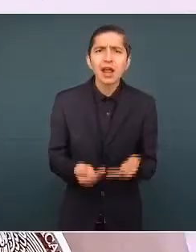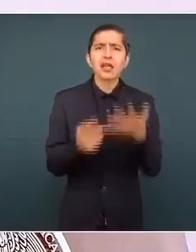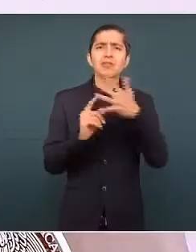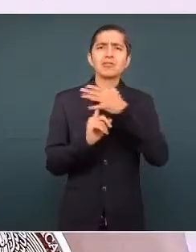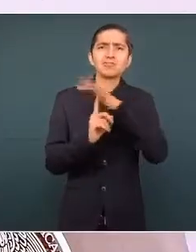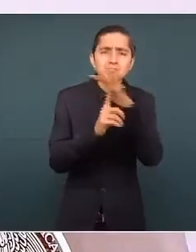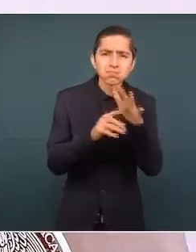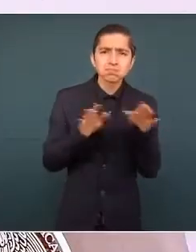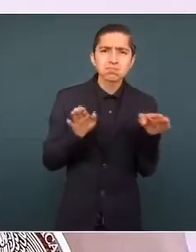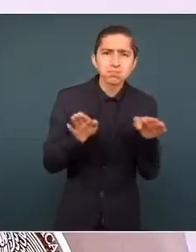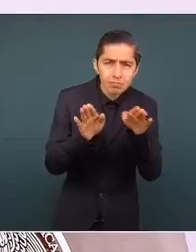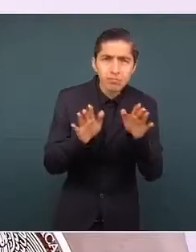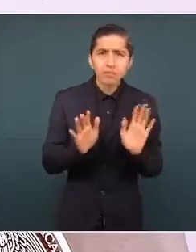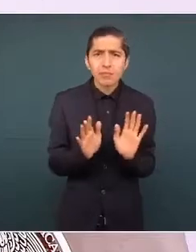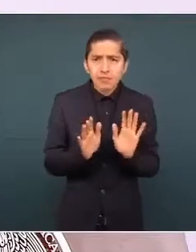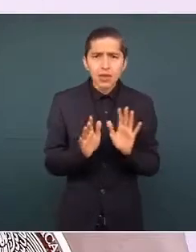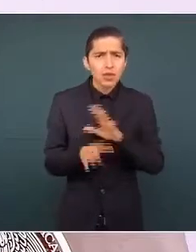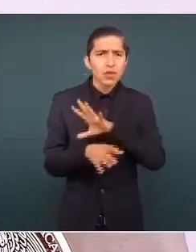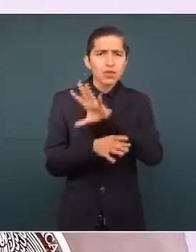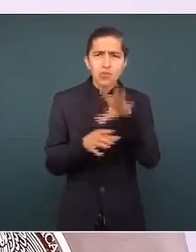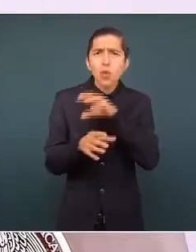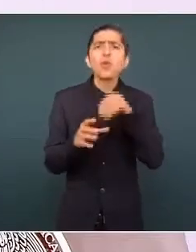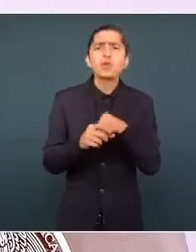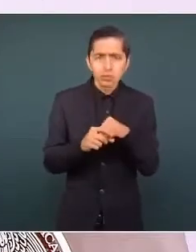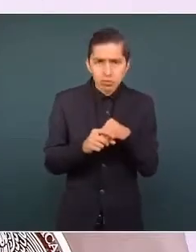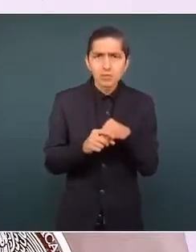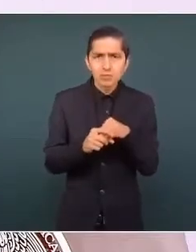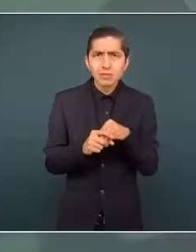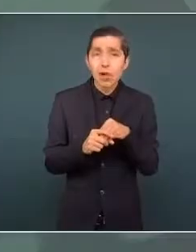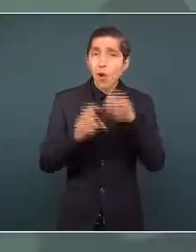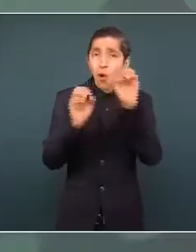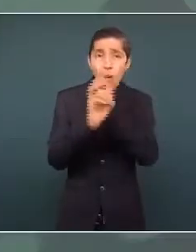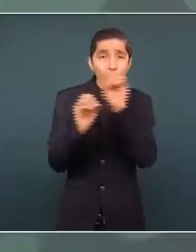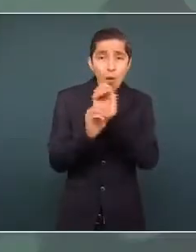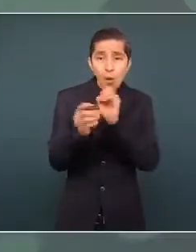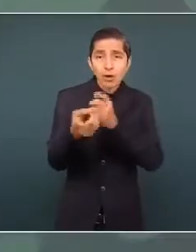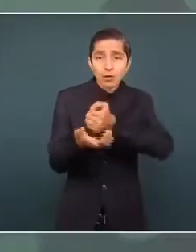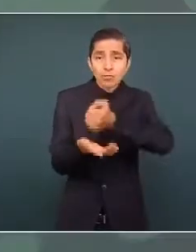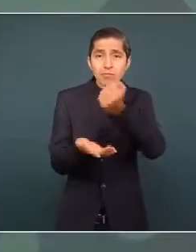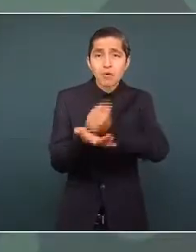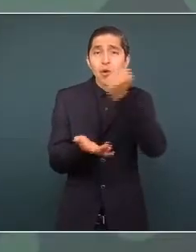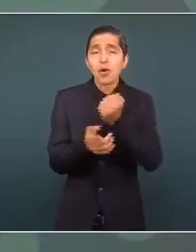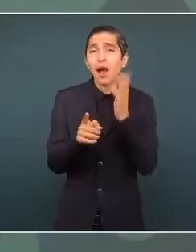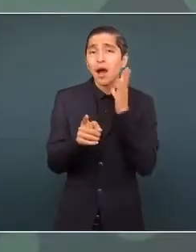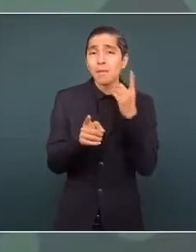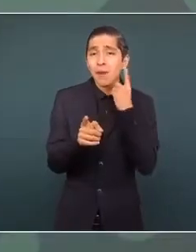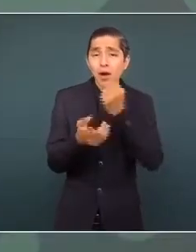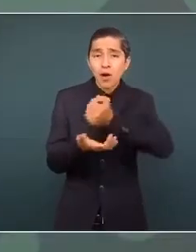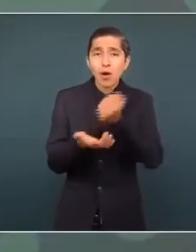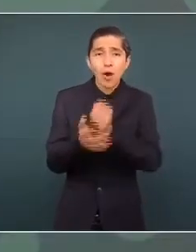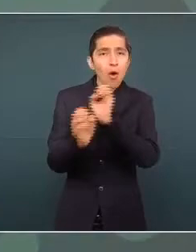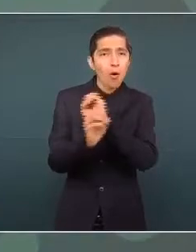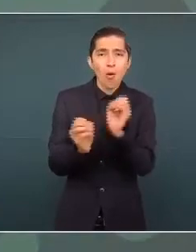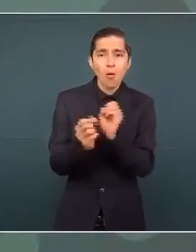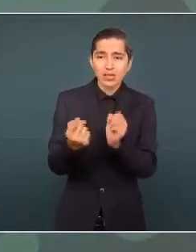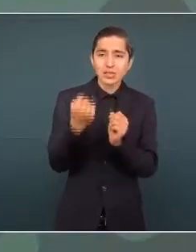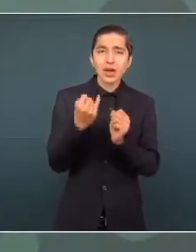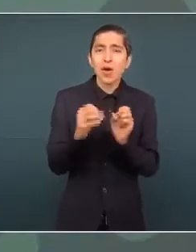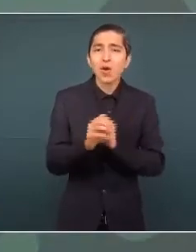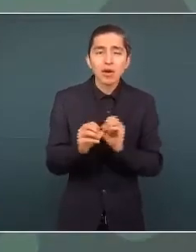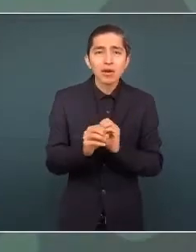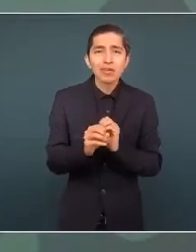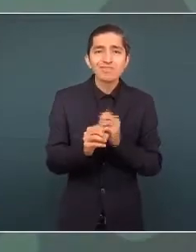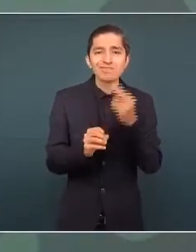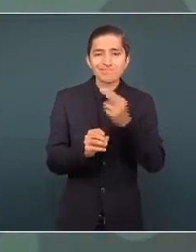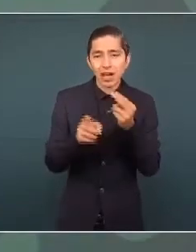aeronaves, todo. No me ha autorizado el Congreso a venderlos, pero están a la venta, porque necesitamos